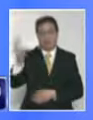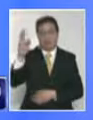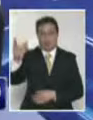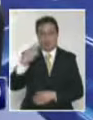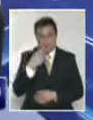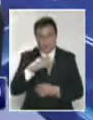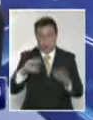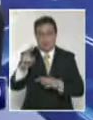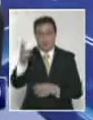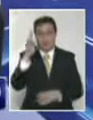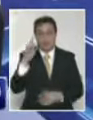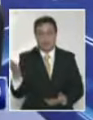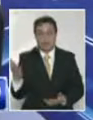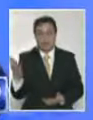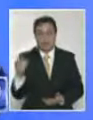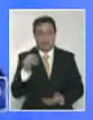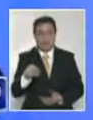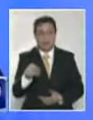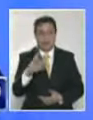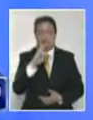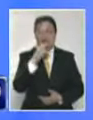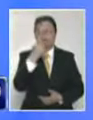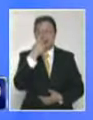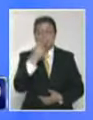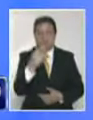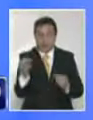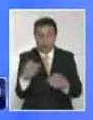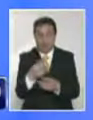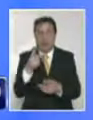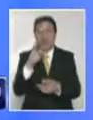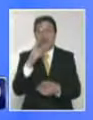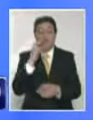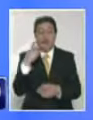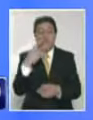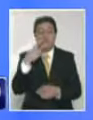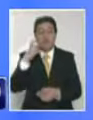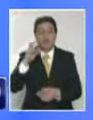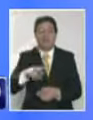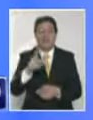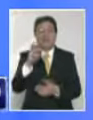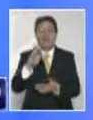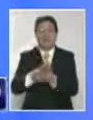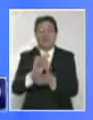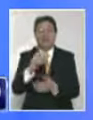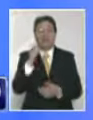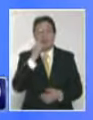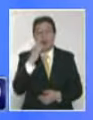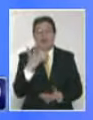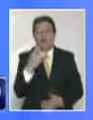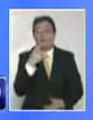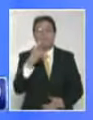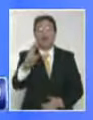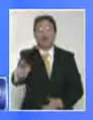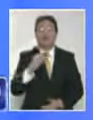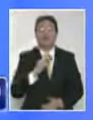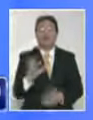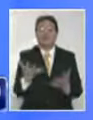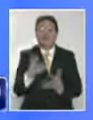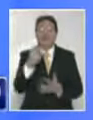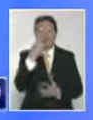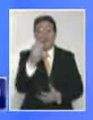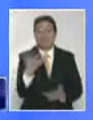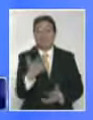preguntaba en estas reuniones, sí, por ejemplo, al general Pinochet, respecto al tema de la violación de derechos humanos? Sí. ¿Y qué respondía? Respondía que él no era, o sea,